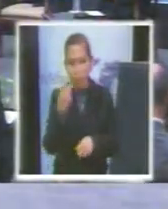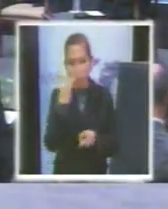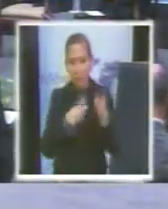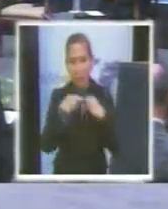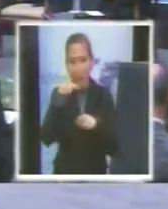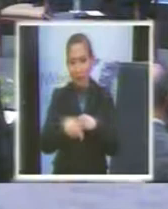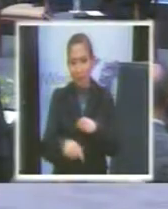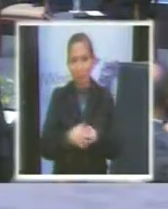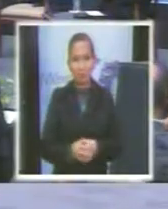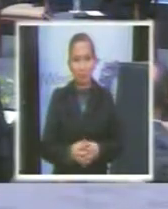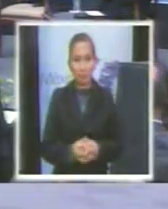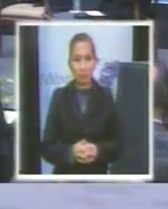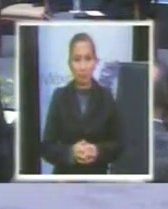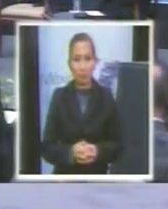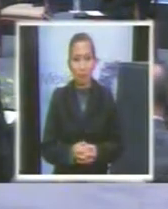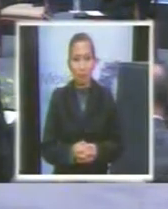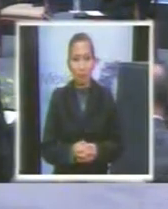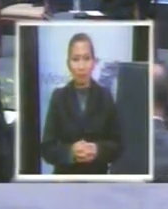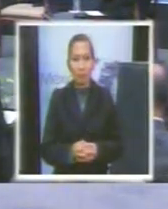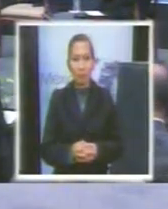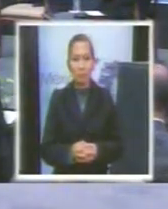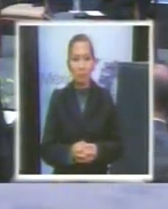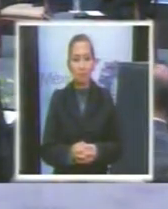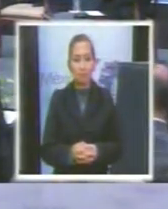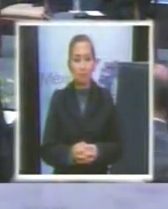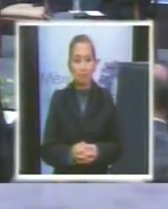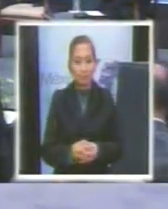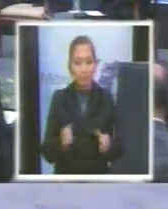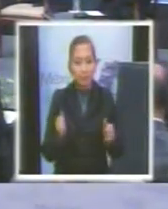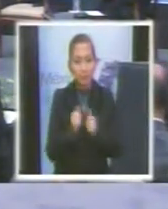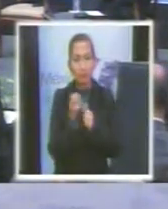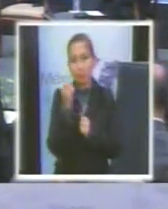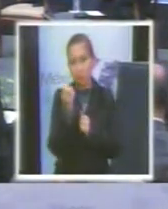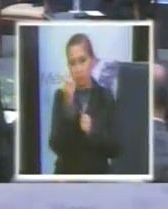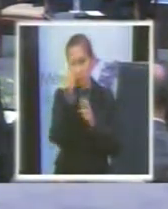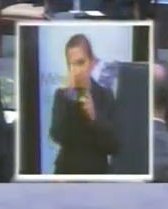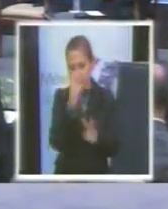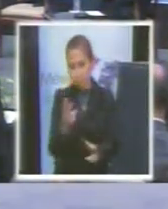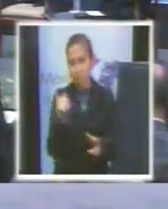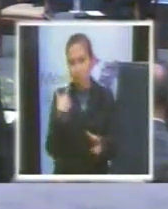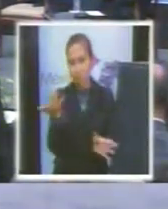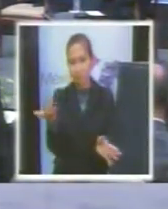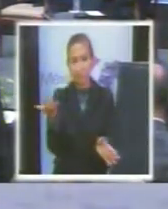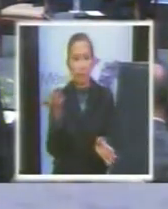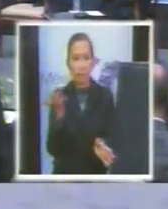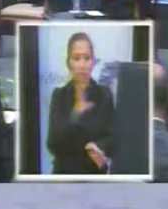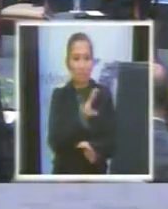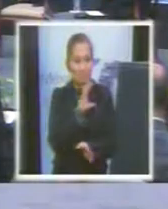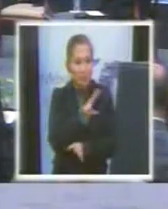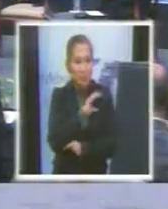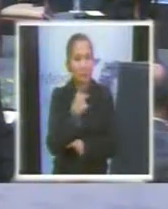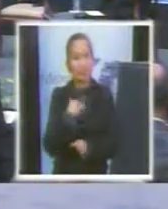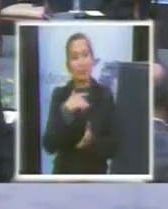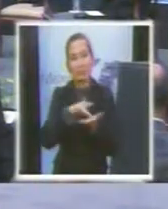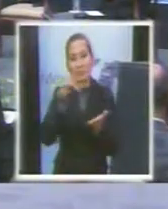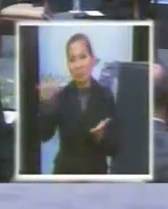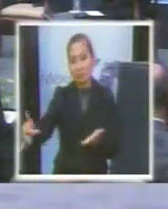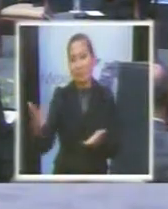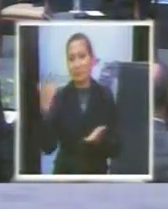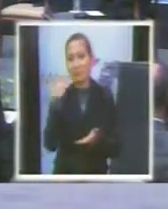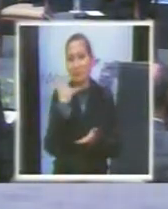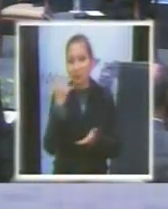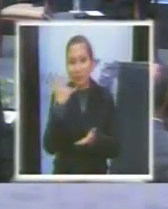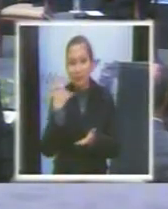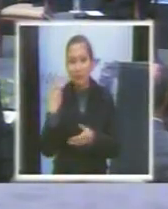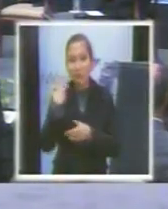hoy con ustedes. Con mucho respeto y con mucho aprecio, le agradezco la gentileza